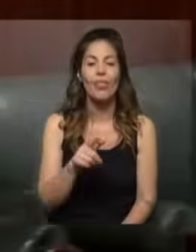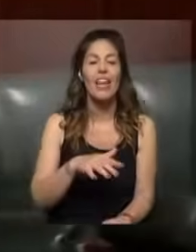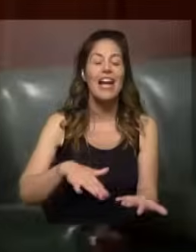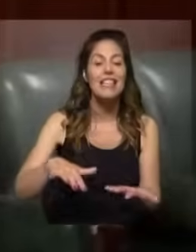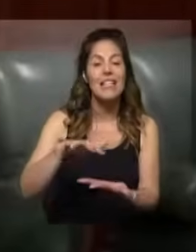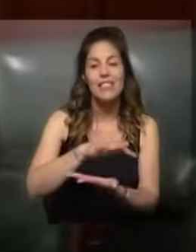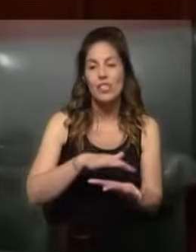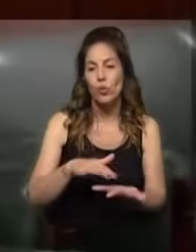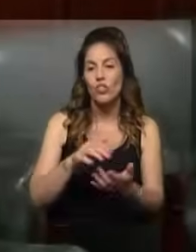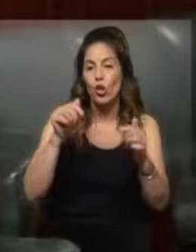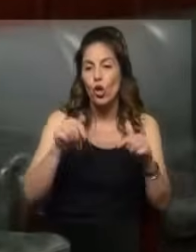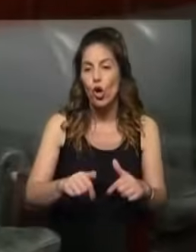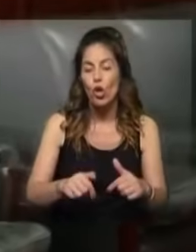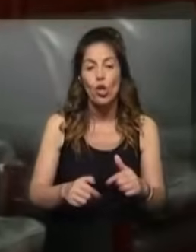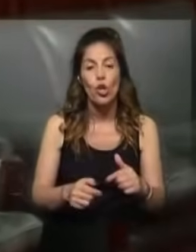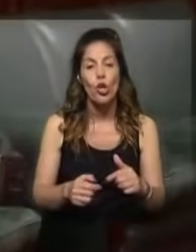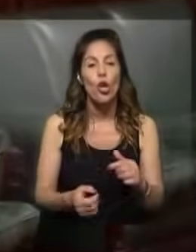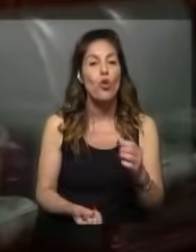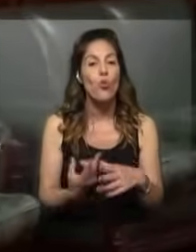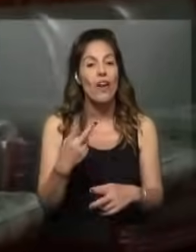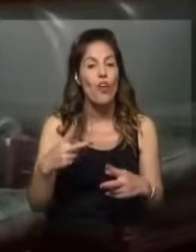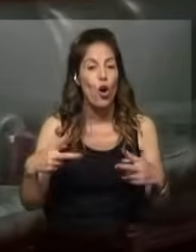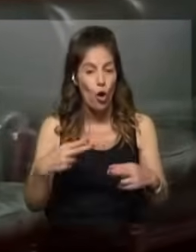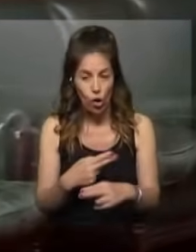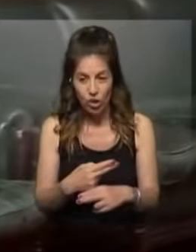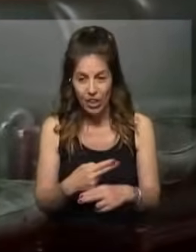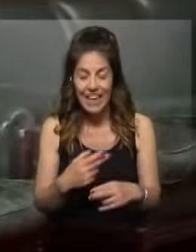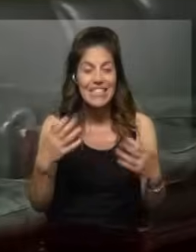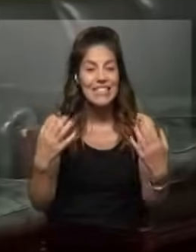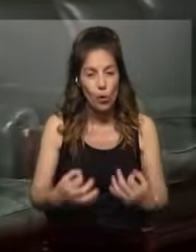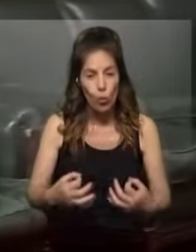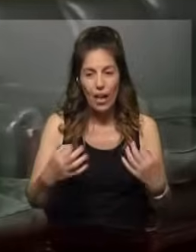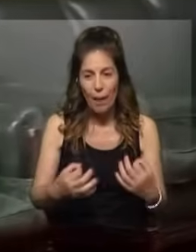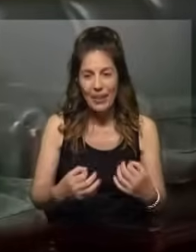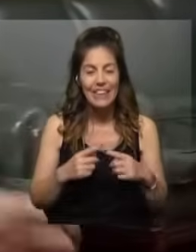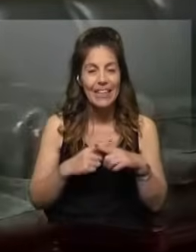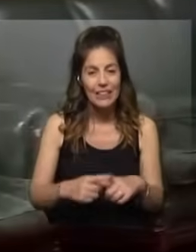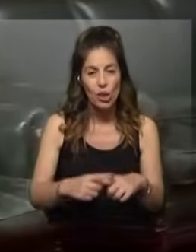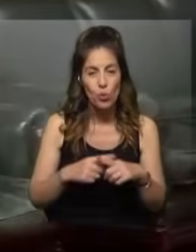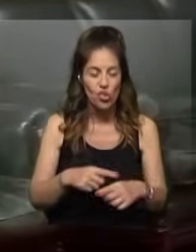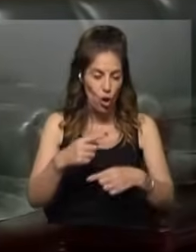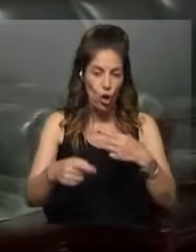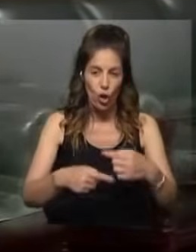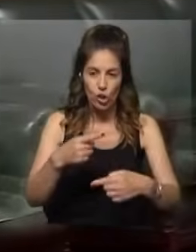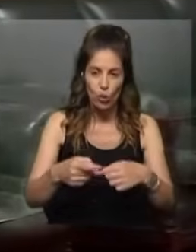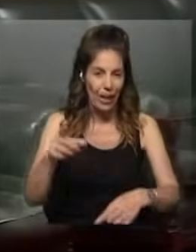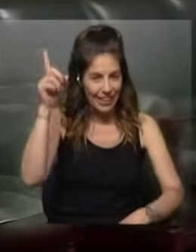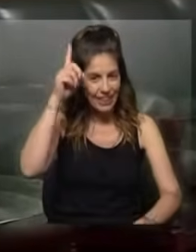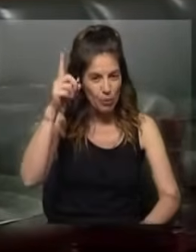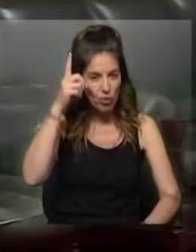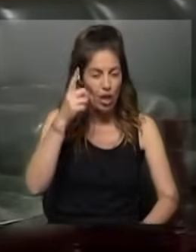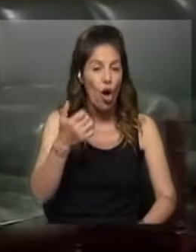compañeros este va a haber un nuevo cuarto intermedio y seguramente la la discusión prosiga en diputados pero como